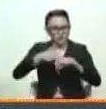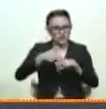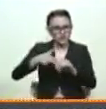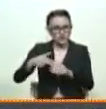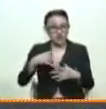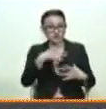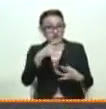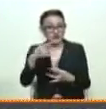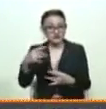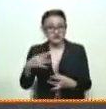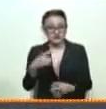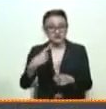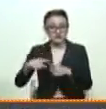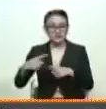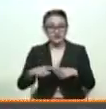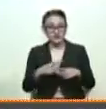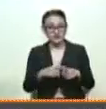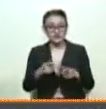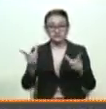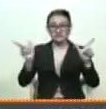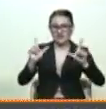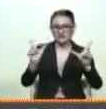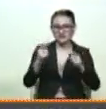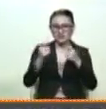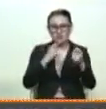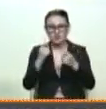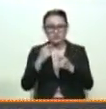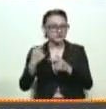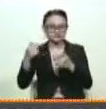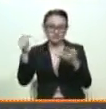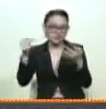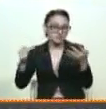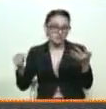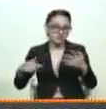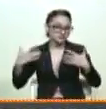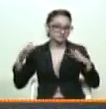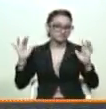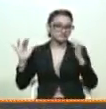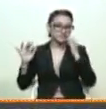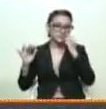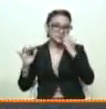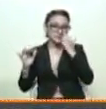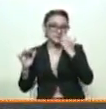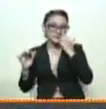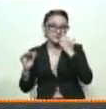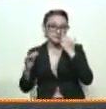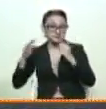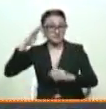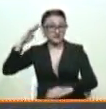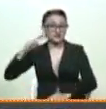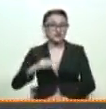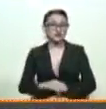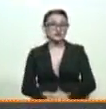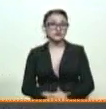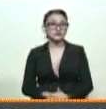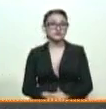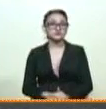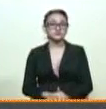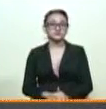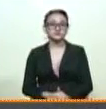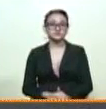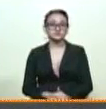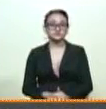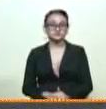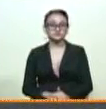intereses, de los grandes medios de comunicación, etcétera, etcétera, etcétera. Estamos hablando del lobby militar, de los